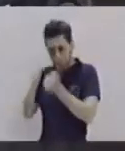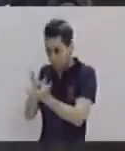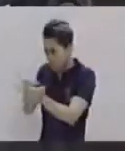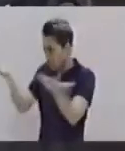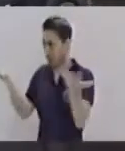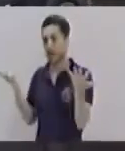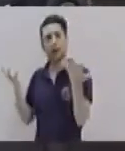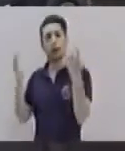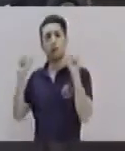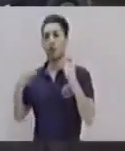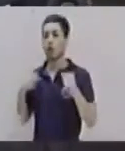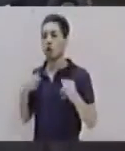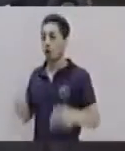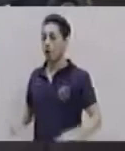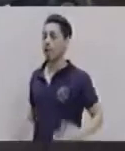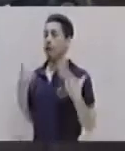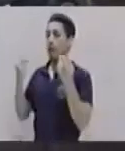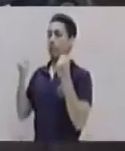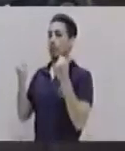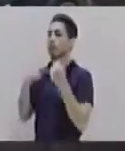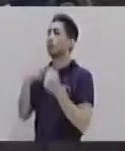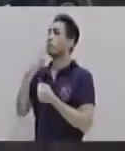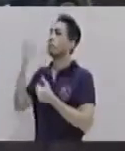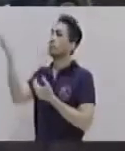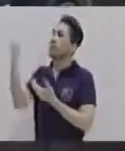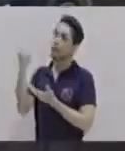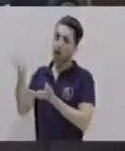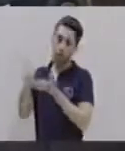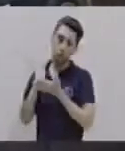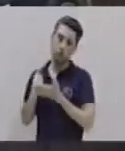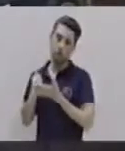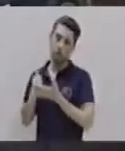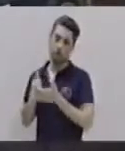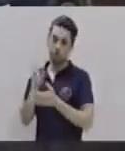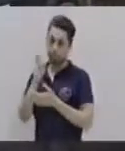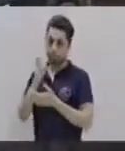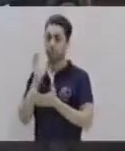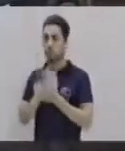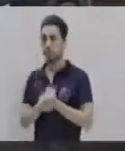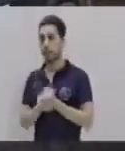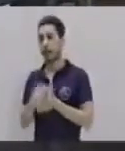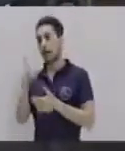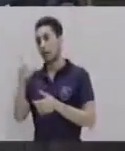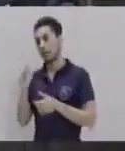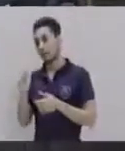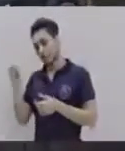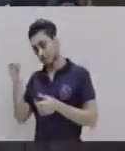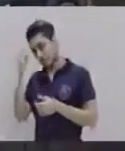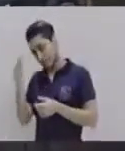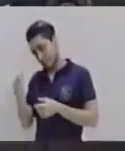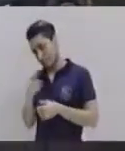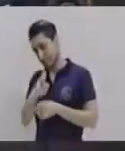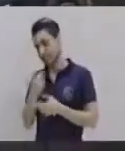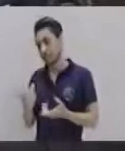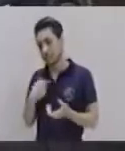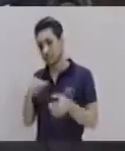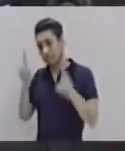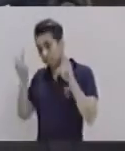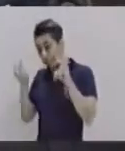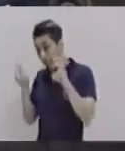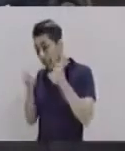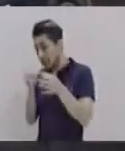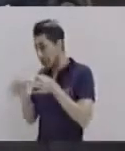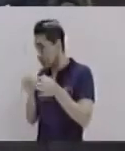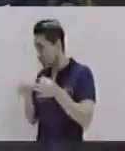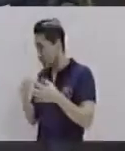todos, simplemente tenemos que tener la valentía y el valor de pedirla, ¿verdad? Pues, licenciada, muchísimas gracias por este